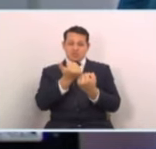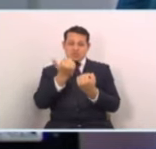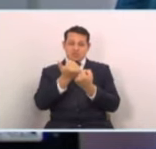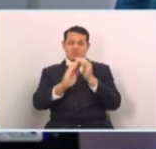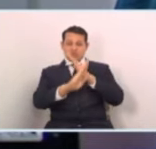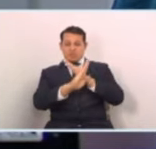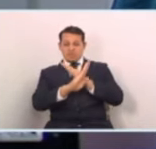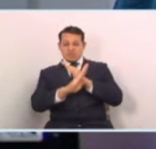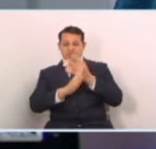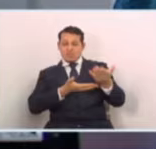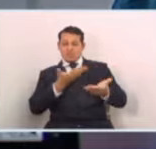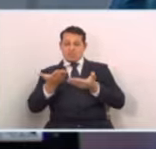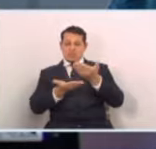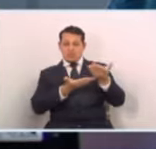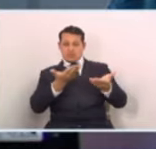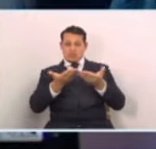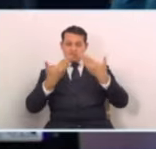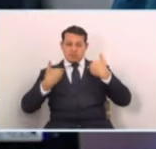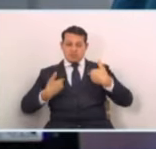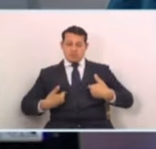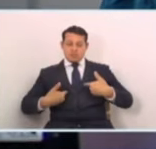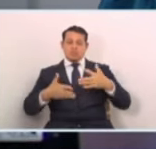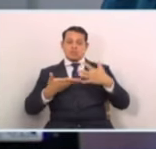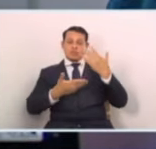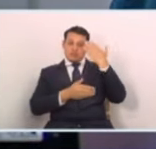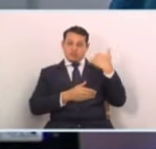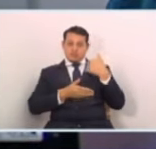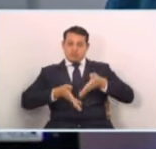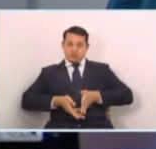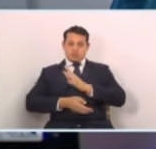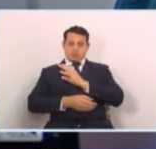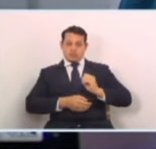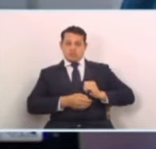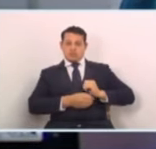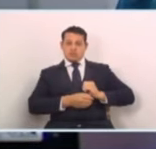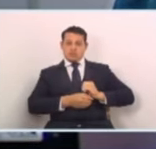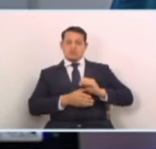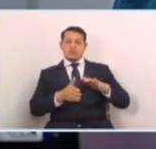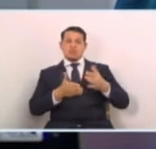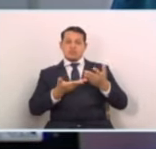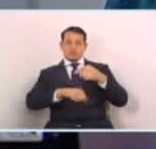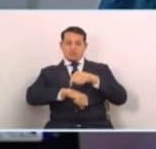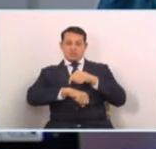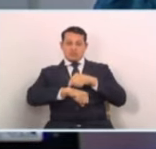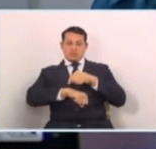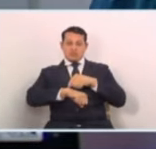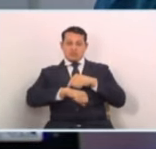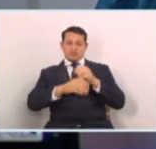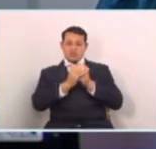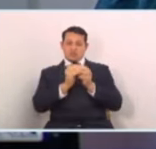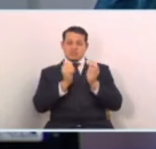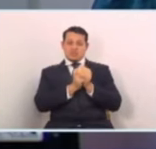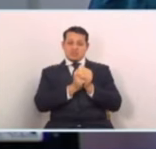de prevención, servicios incluso humanitarios a las mujeres salvadoreñas en aquellos momentos o en